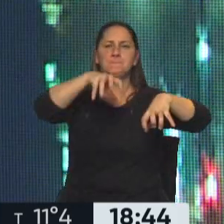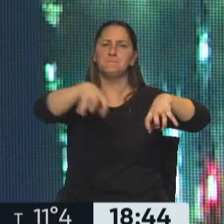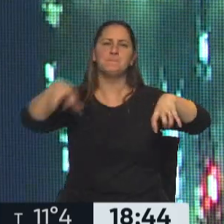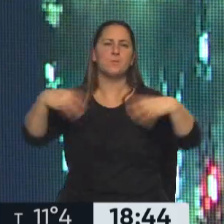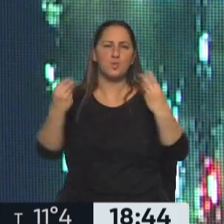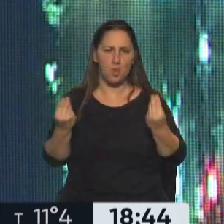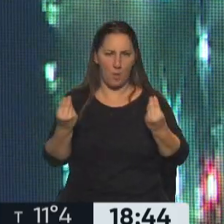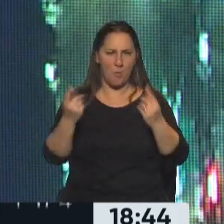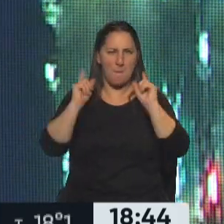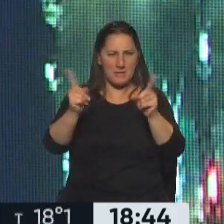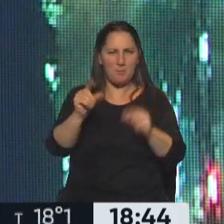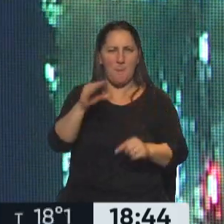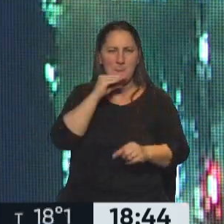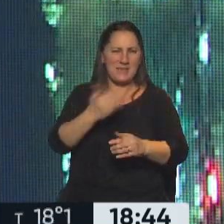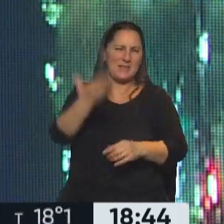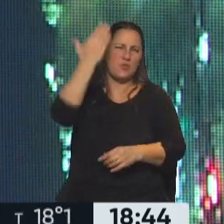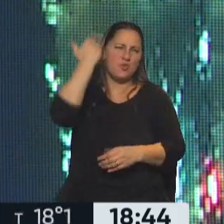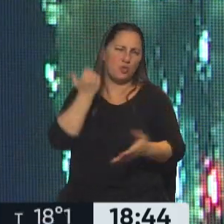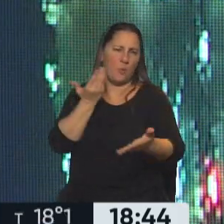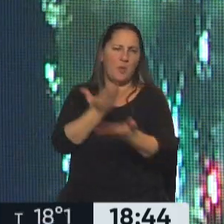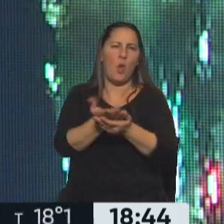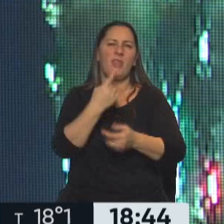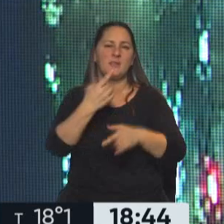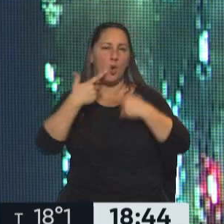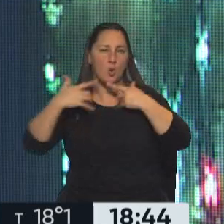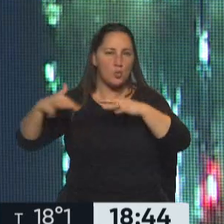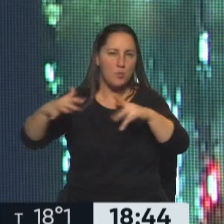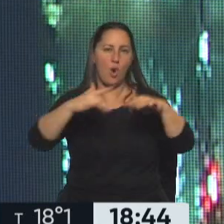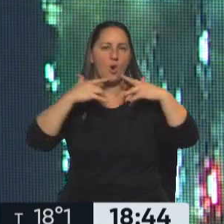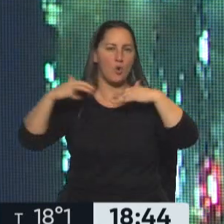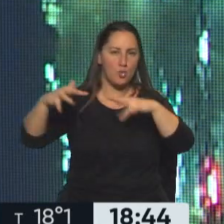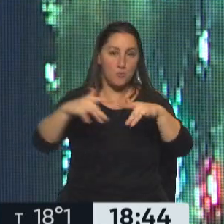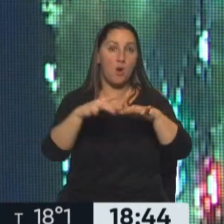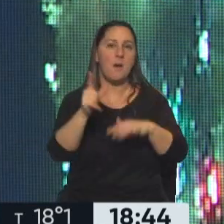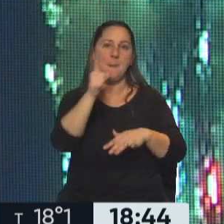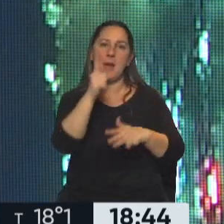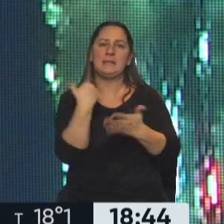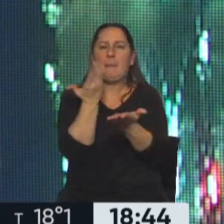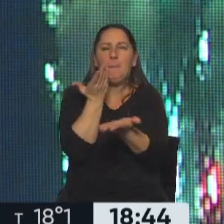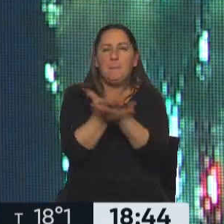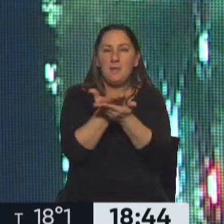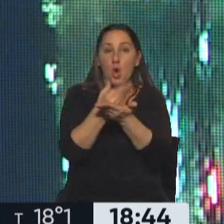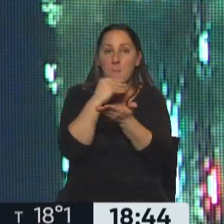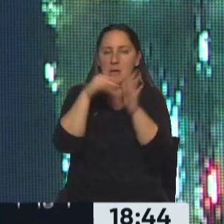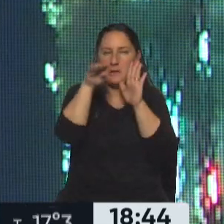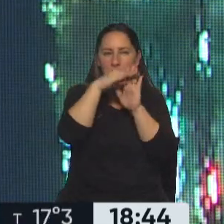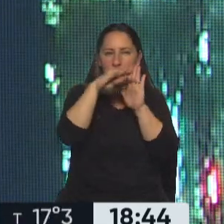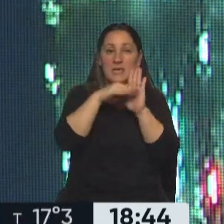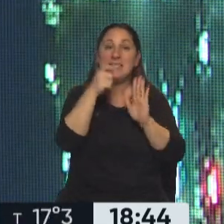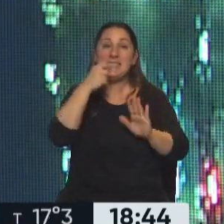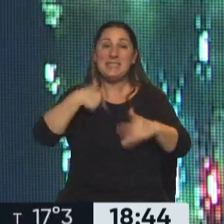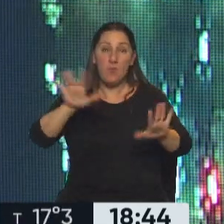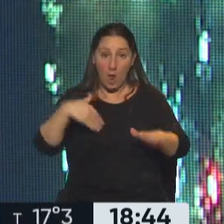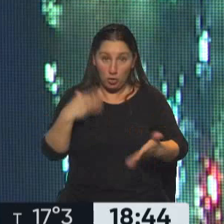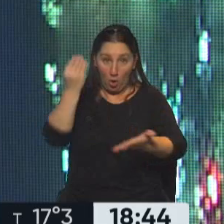estructura es lo que pedía Sergio Massa en un comienzo, cuando se rumoreaba, llega Sergio Massa, y él parece que hizo una serie de peticiones y dijo, bueno, si yo soy ministro